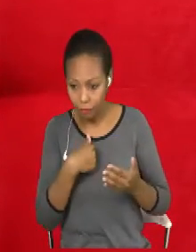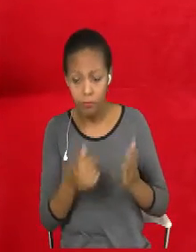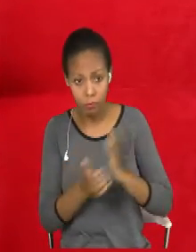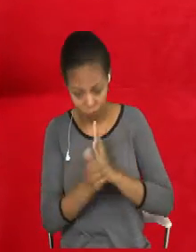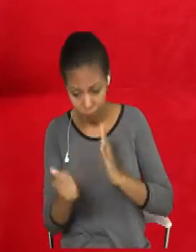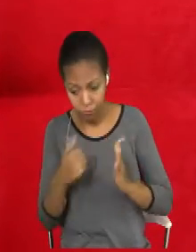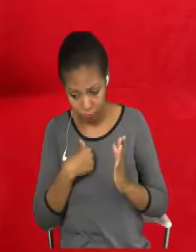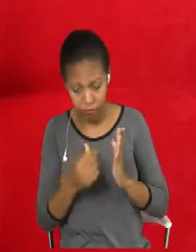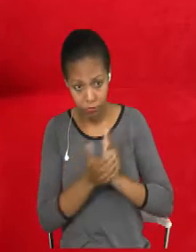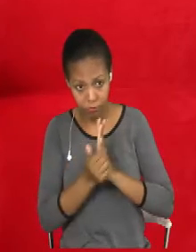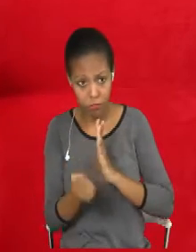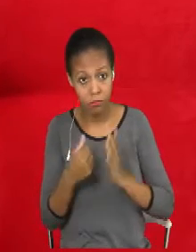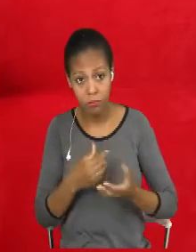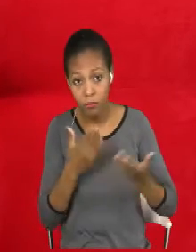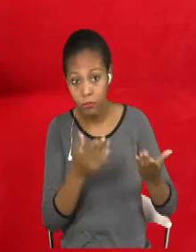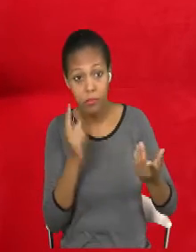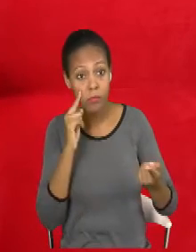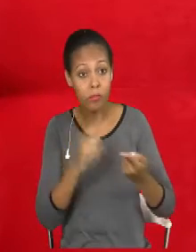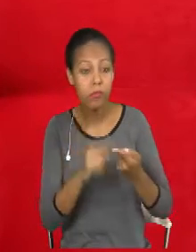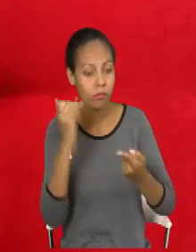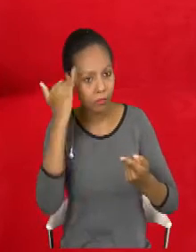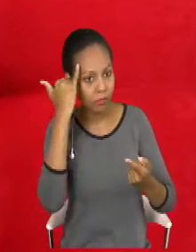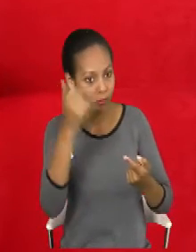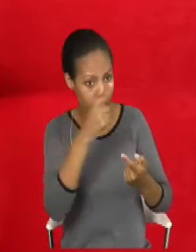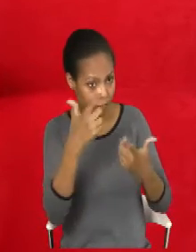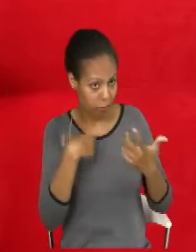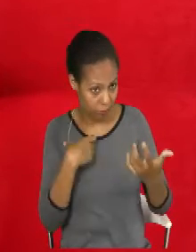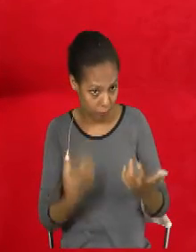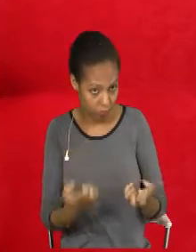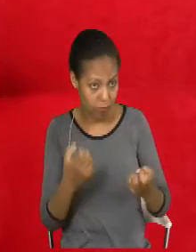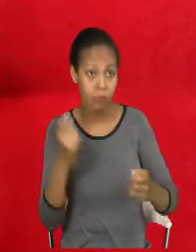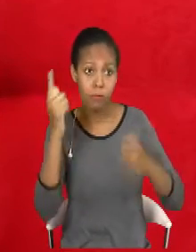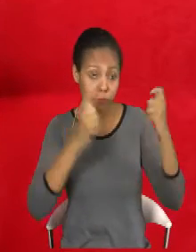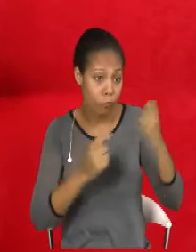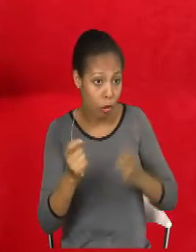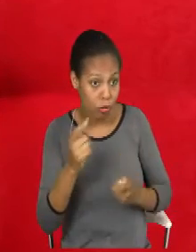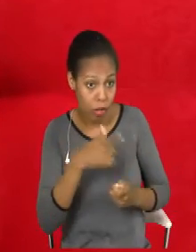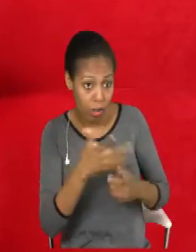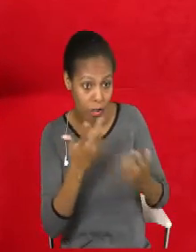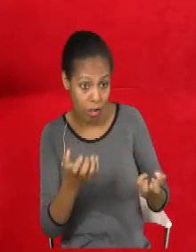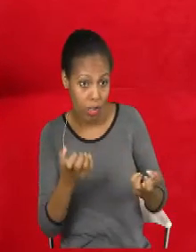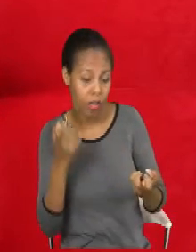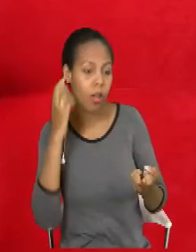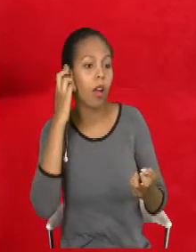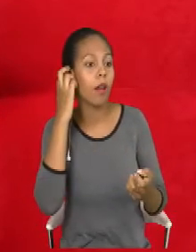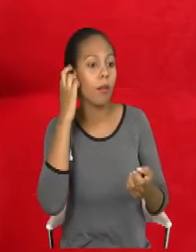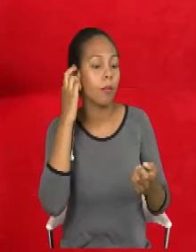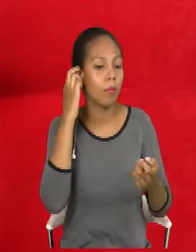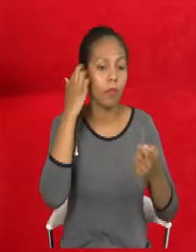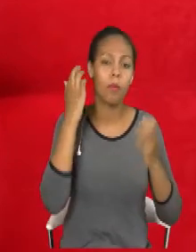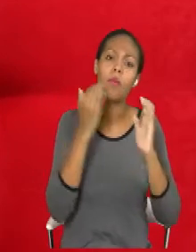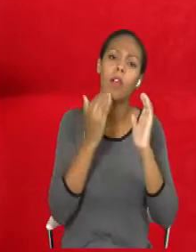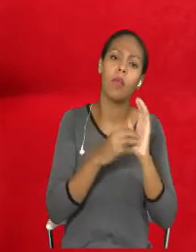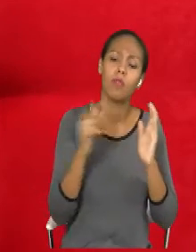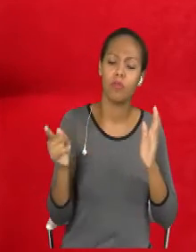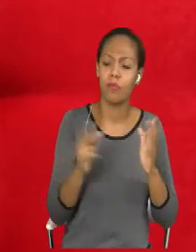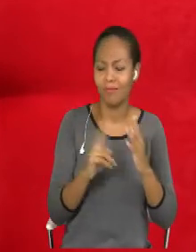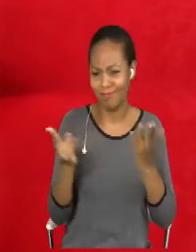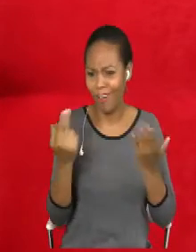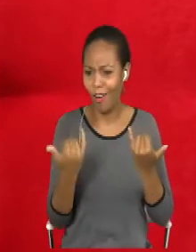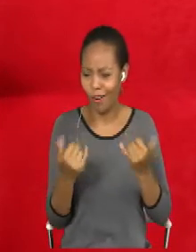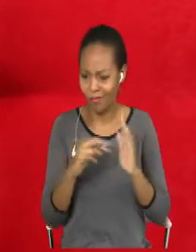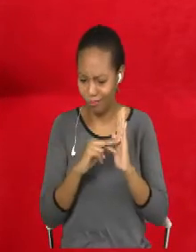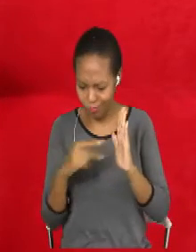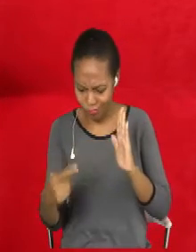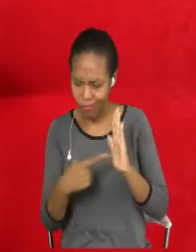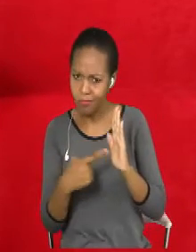tenga con el fin de sacar una idea de negocio. Pero ¿por qué a nivel digital ha dado tanto de qué hablar y ha